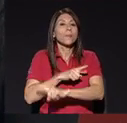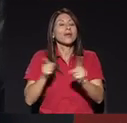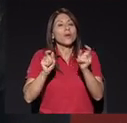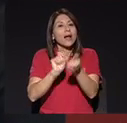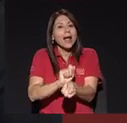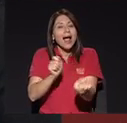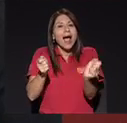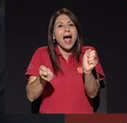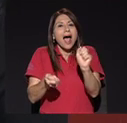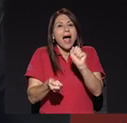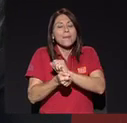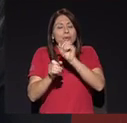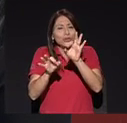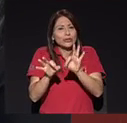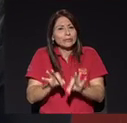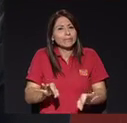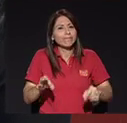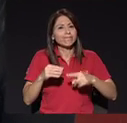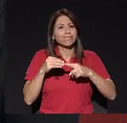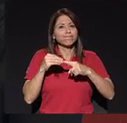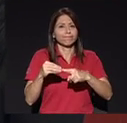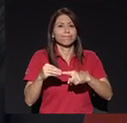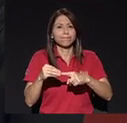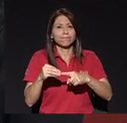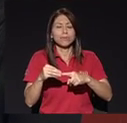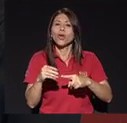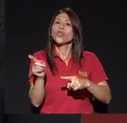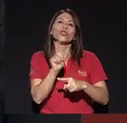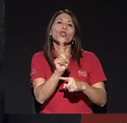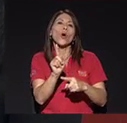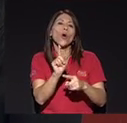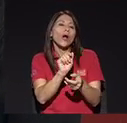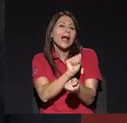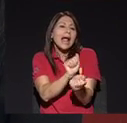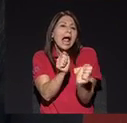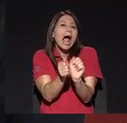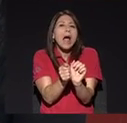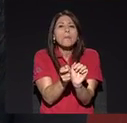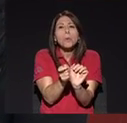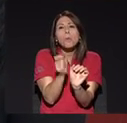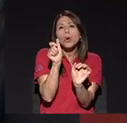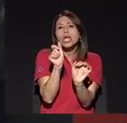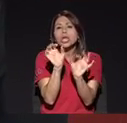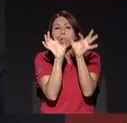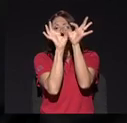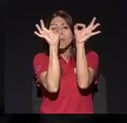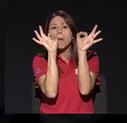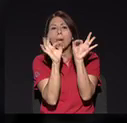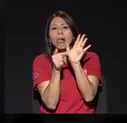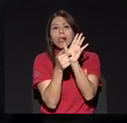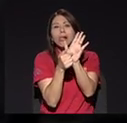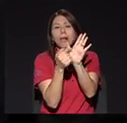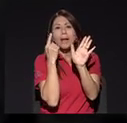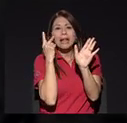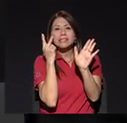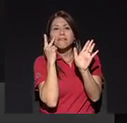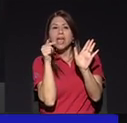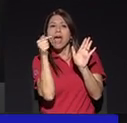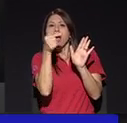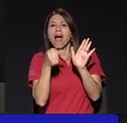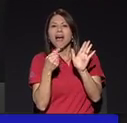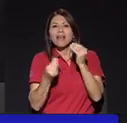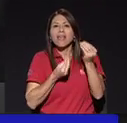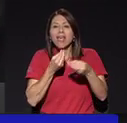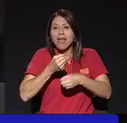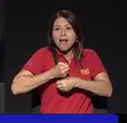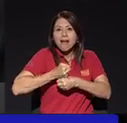cambios estructurales, no cambios de maquillaje, ni como para que se vea